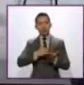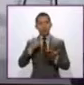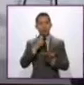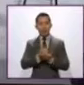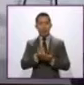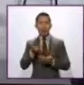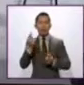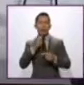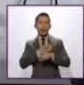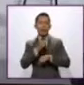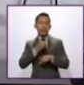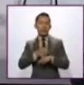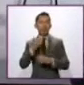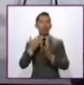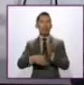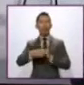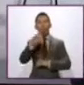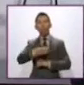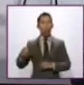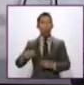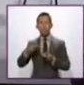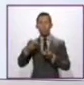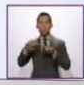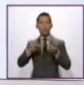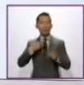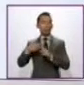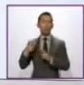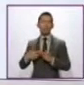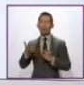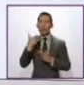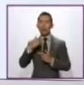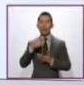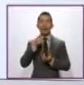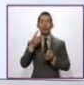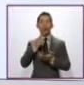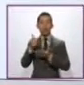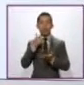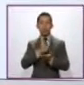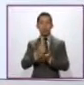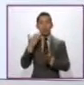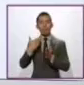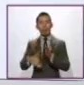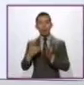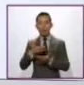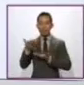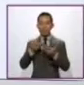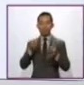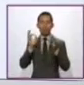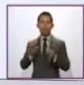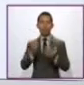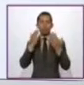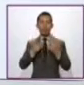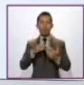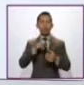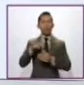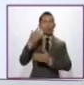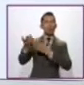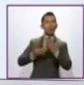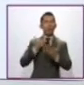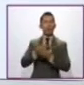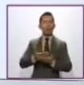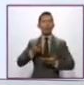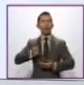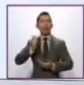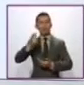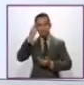ha sido desordenado y sin planeación, generando zonas urbanas carentes de servicios básicos de calidad. ¿Qué propone para regularizar